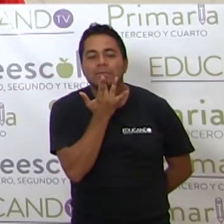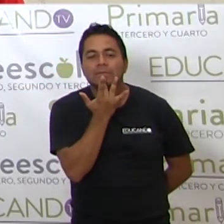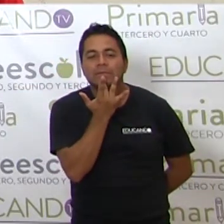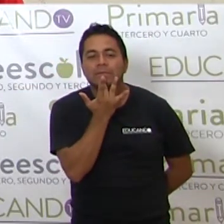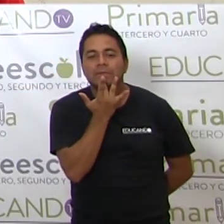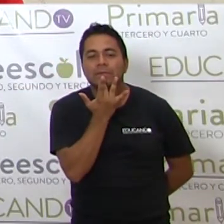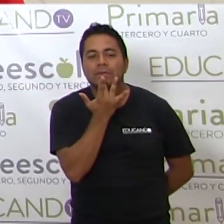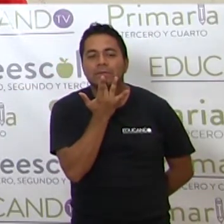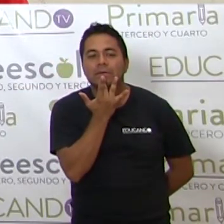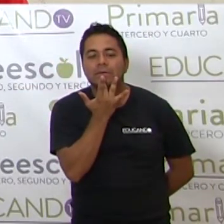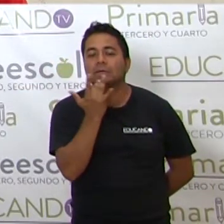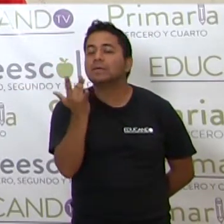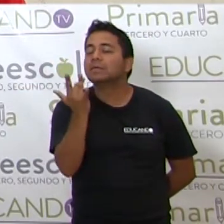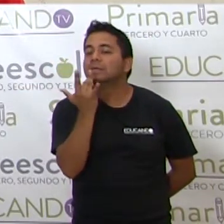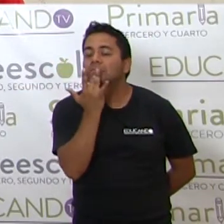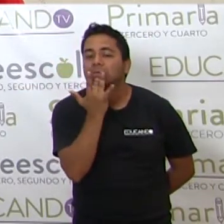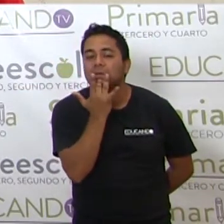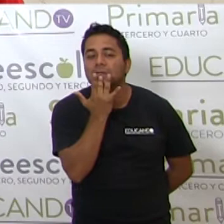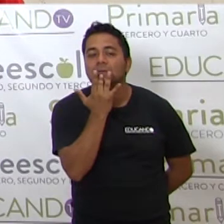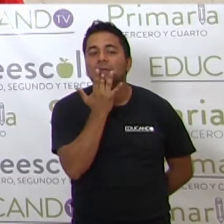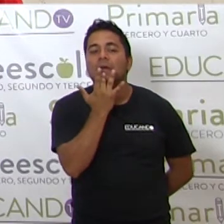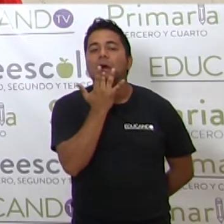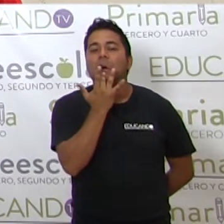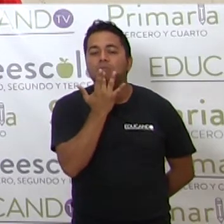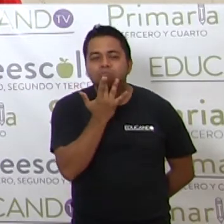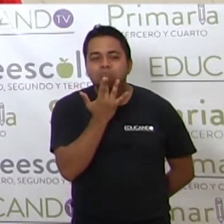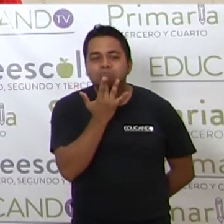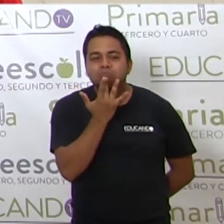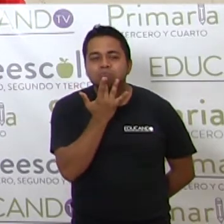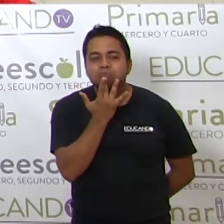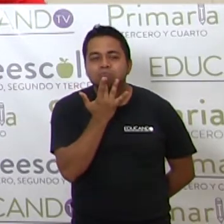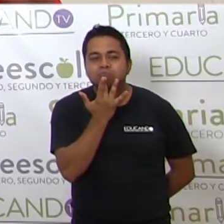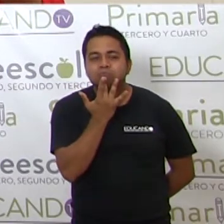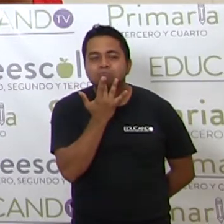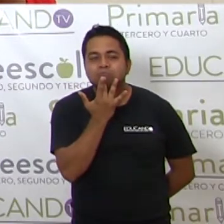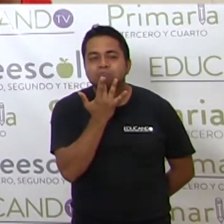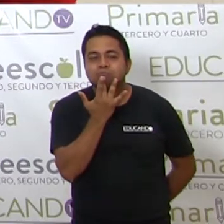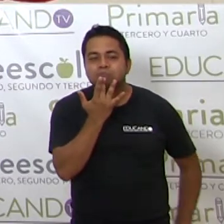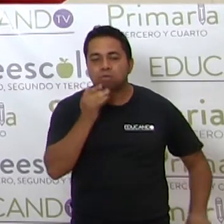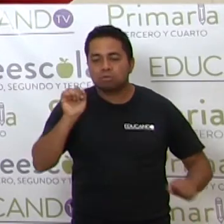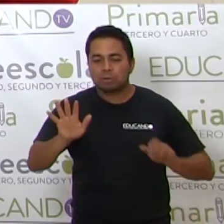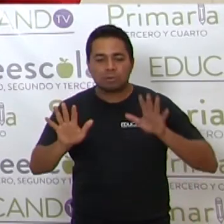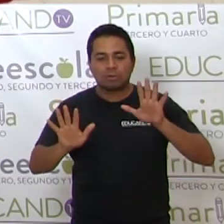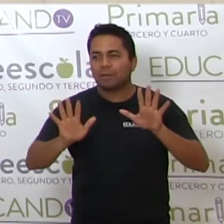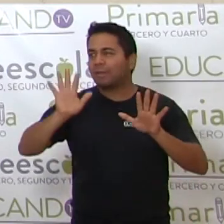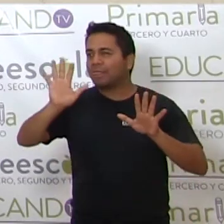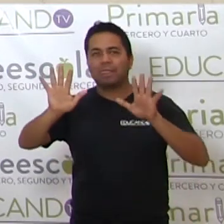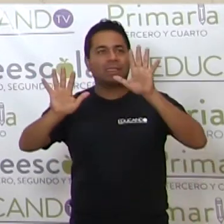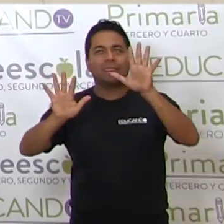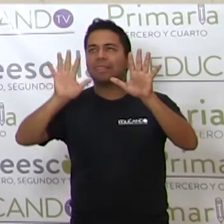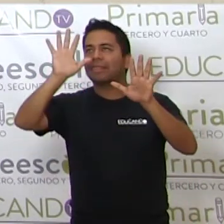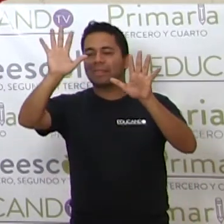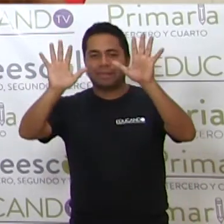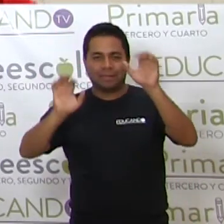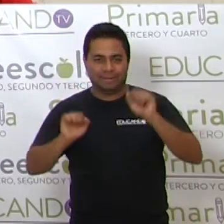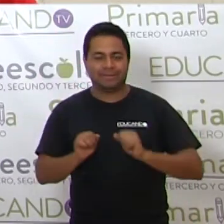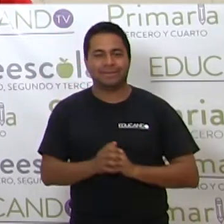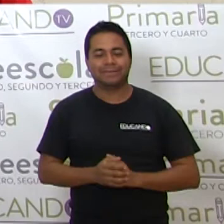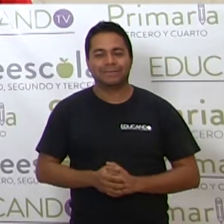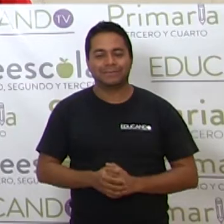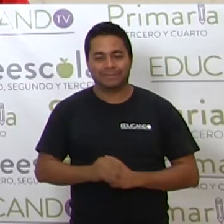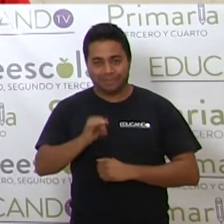y se baja en la barbilla y soplo y como si fuera iguana doy cuatro pasitos